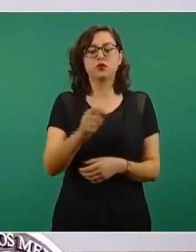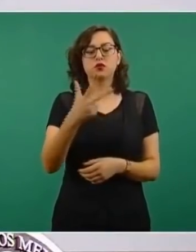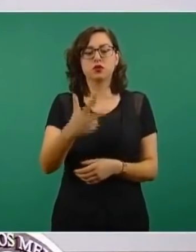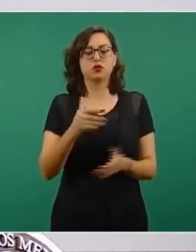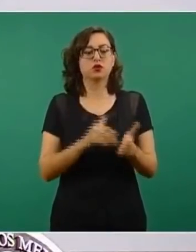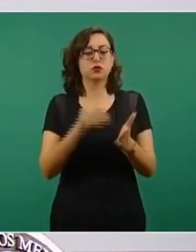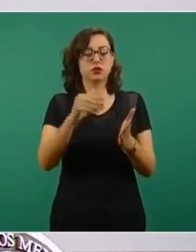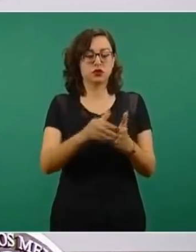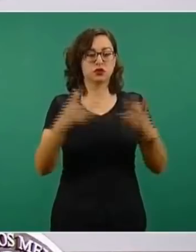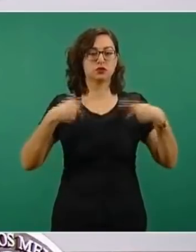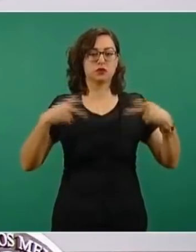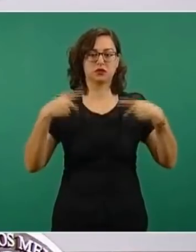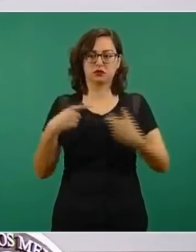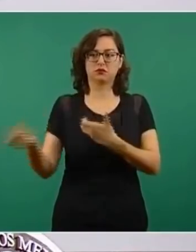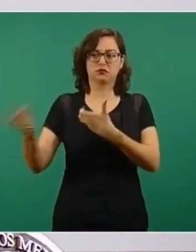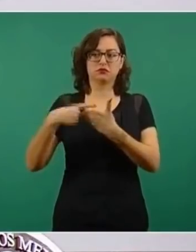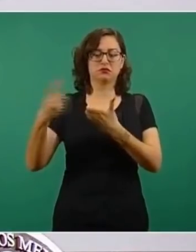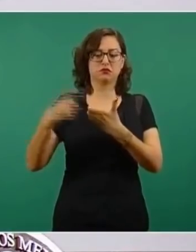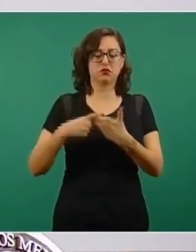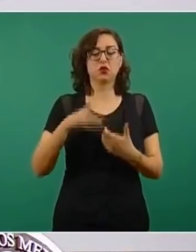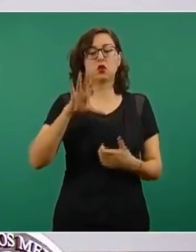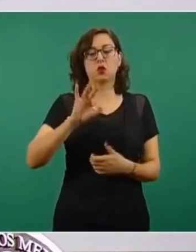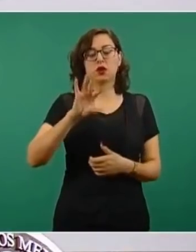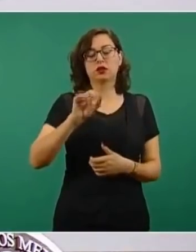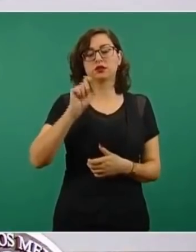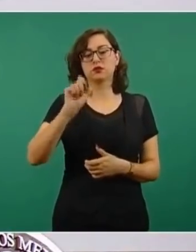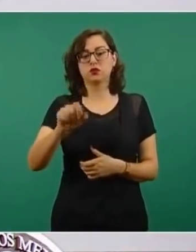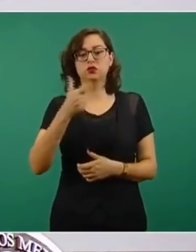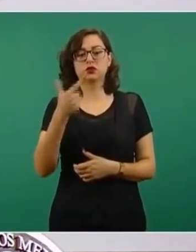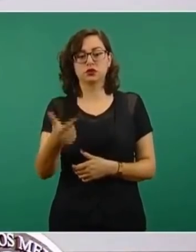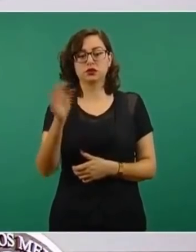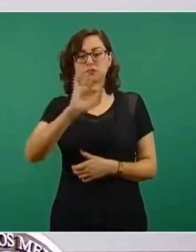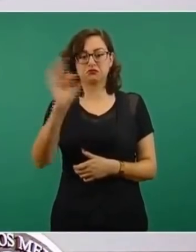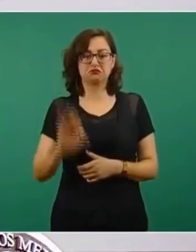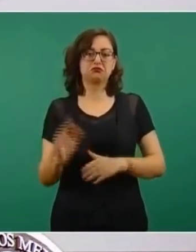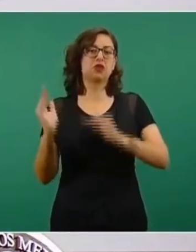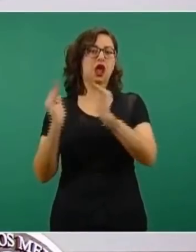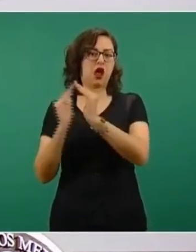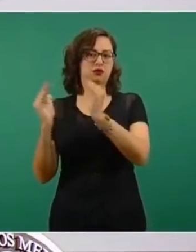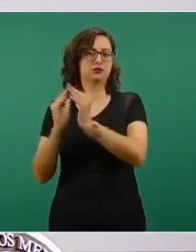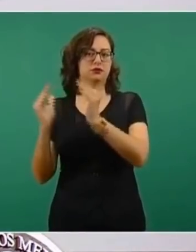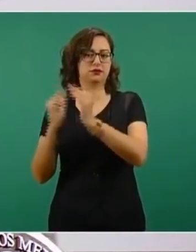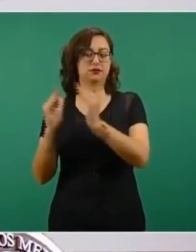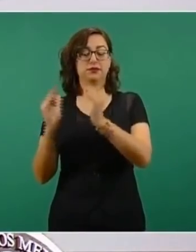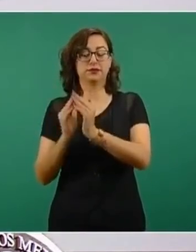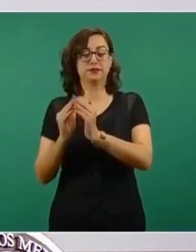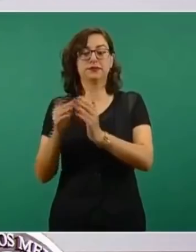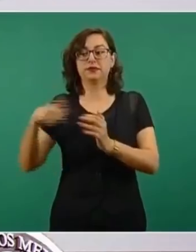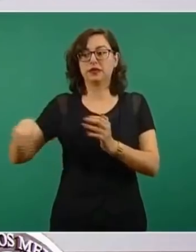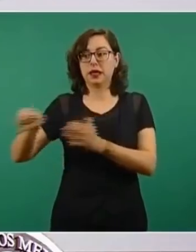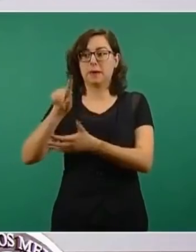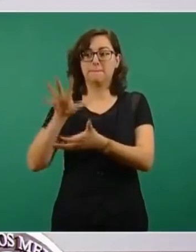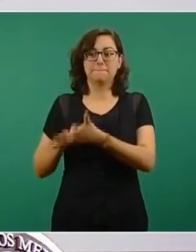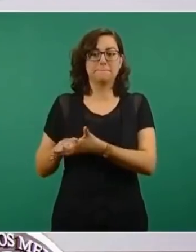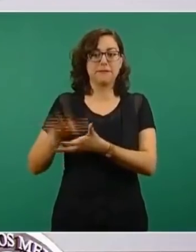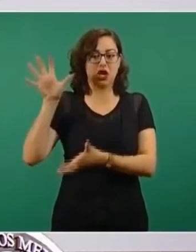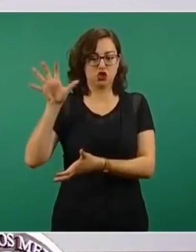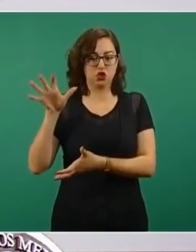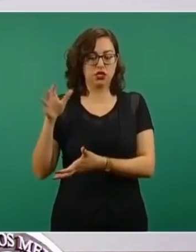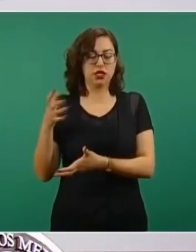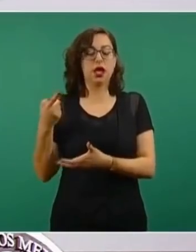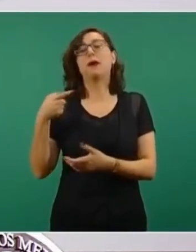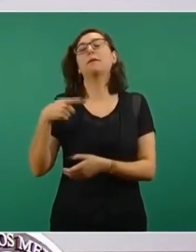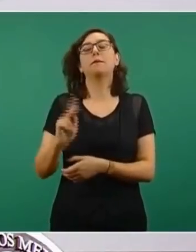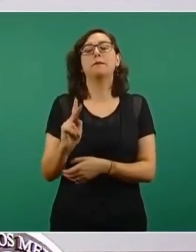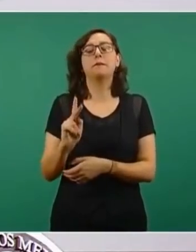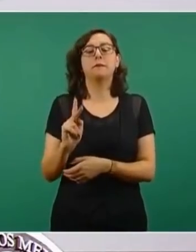45.8 millones de clientes, de los cuales 40.7 son del servicio doméstico. Esa es la mayor carga en número de clientes, pero no así el